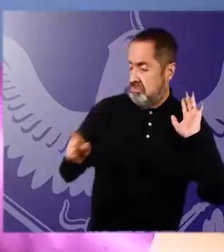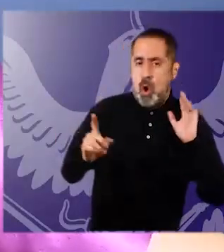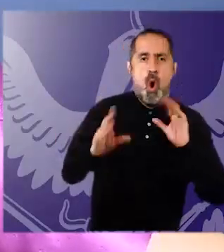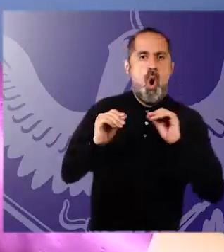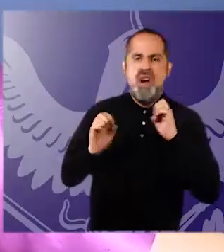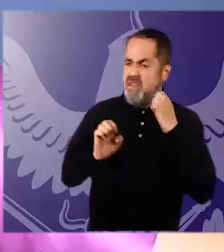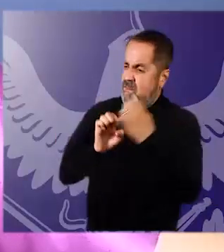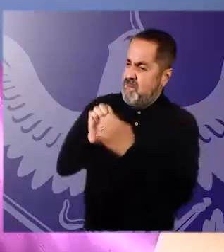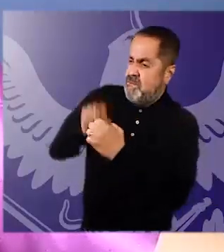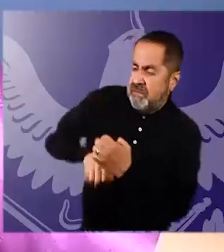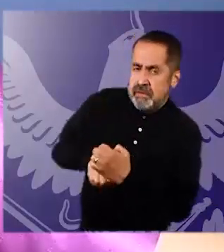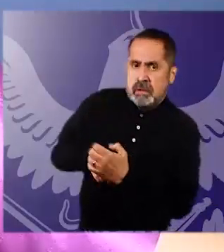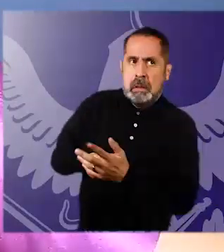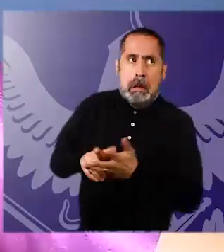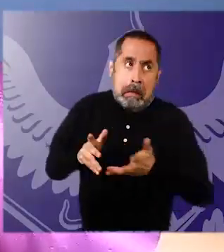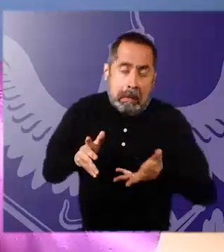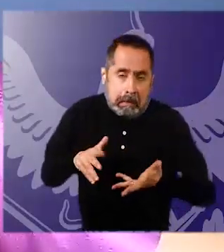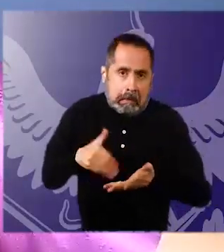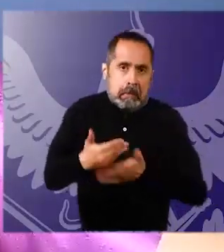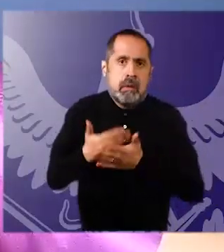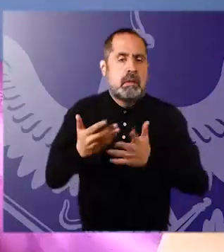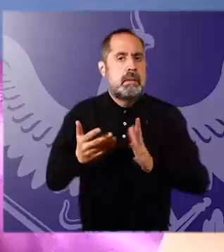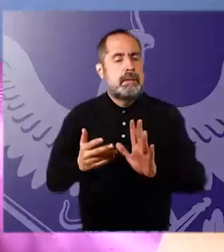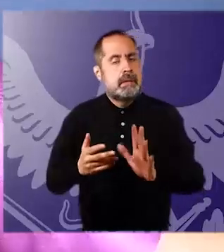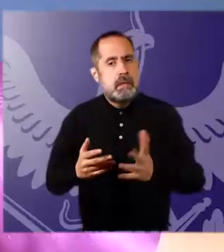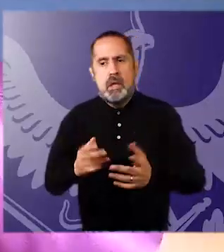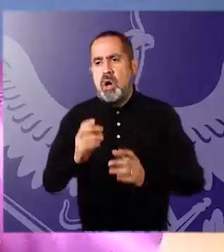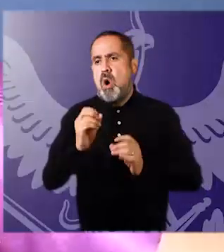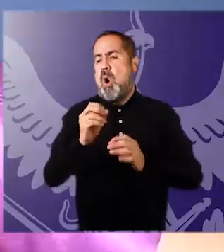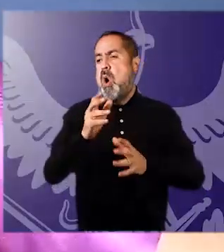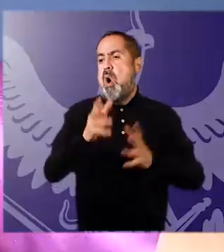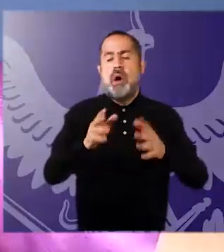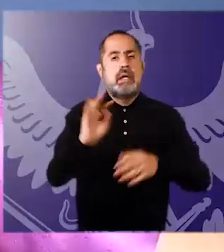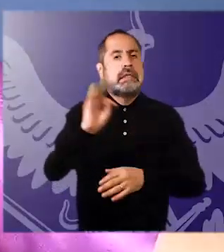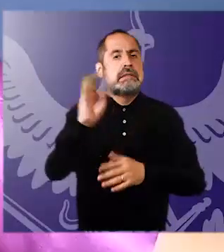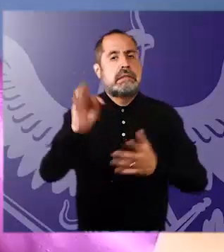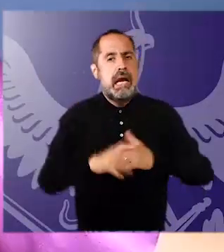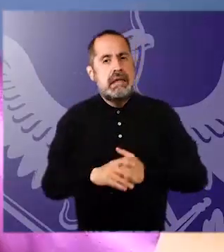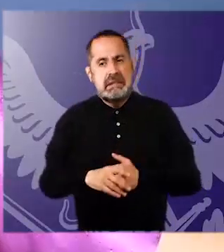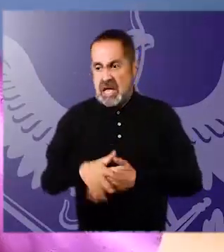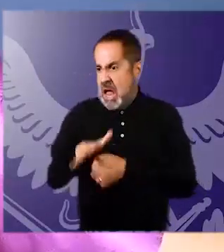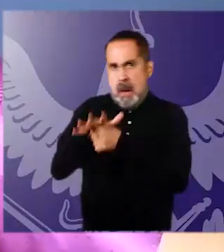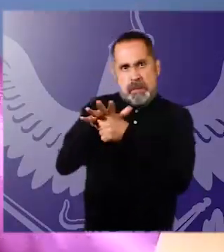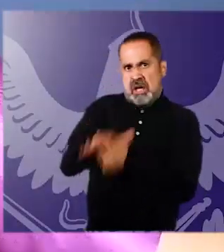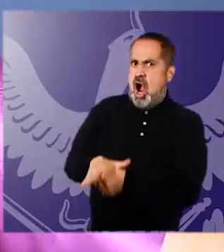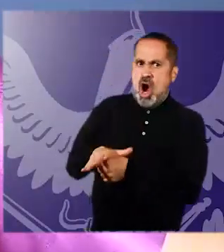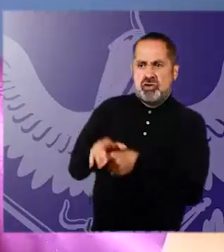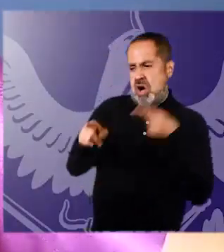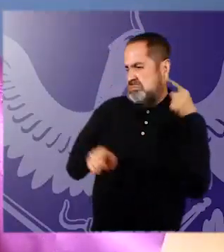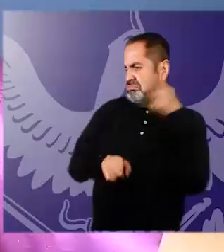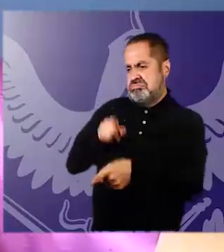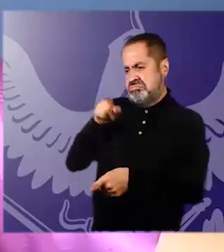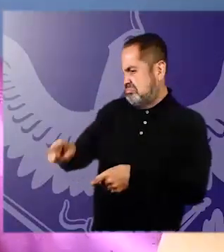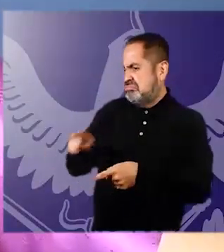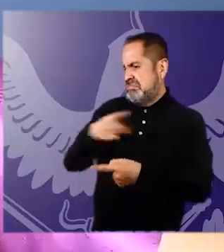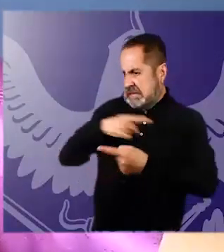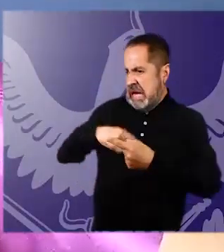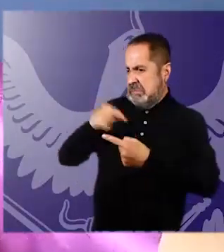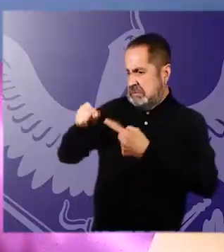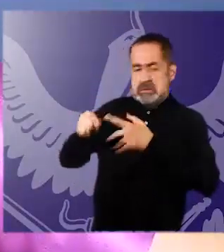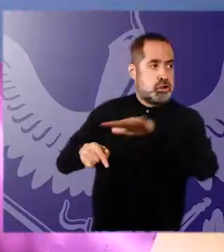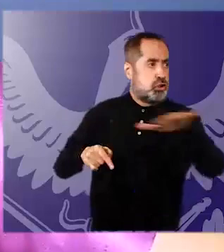del engaño y incluso también por